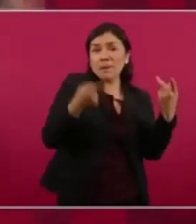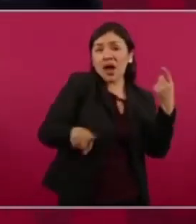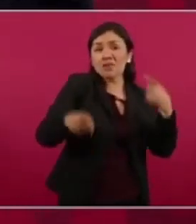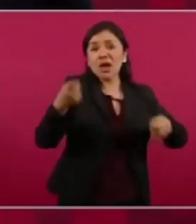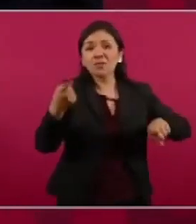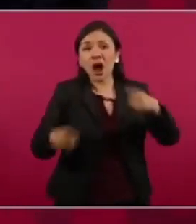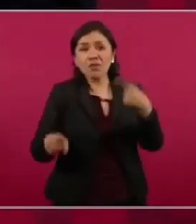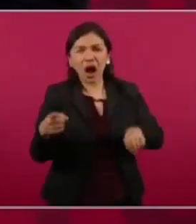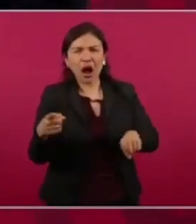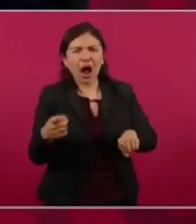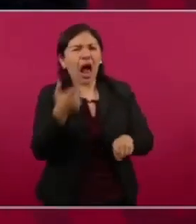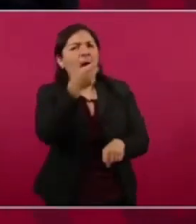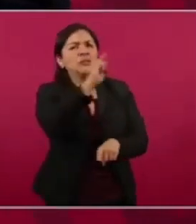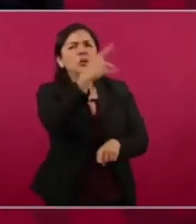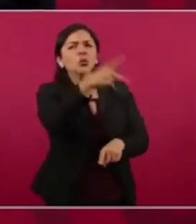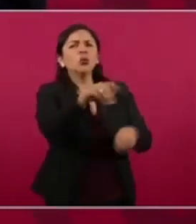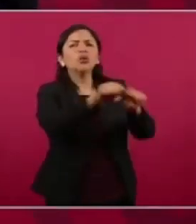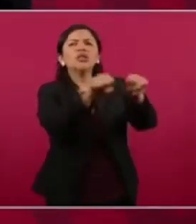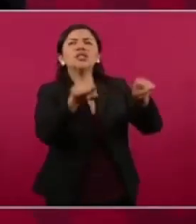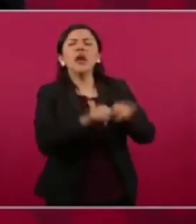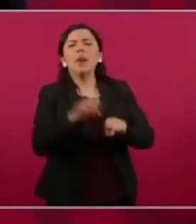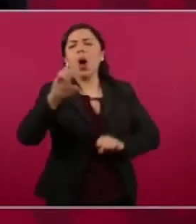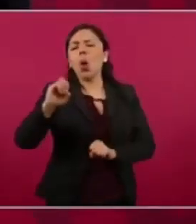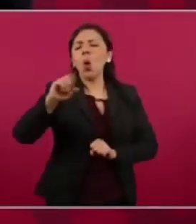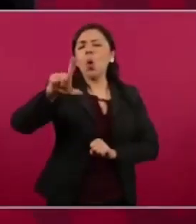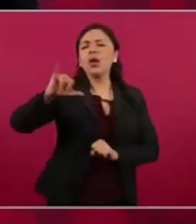¿Qué es un sistema político